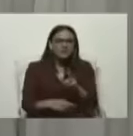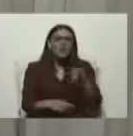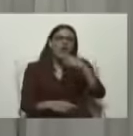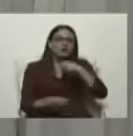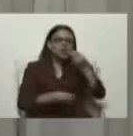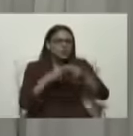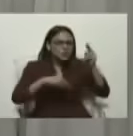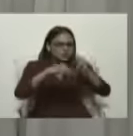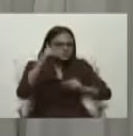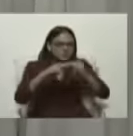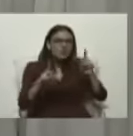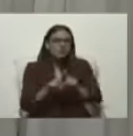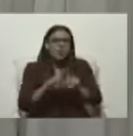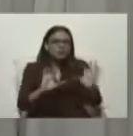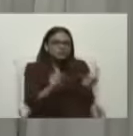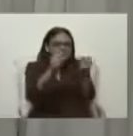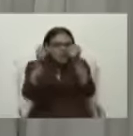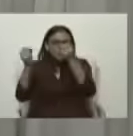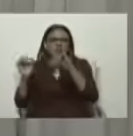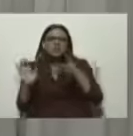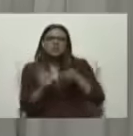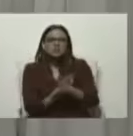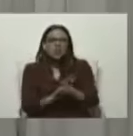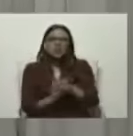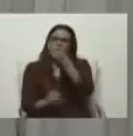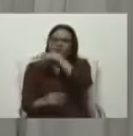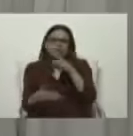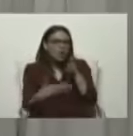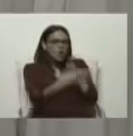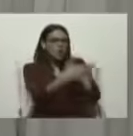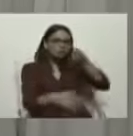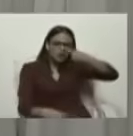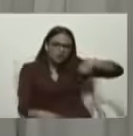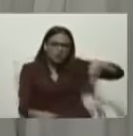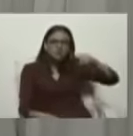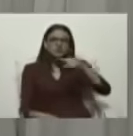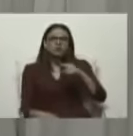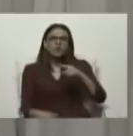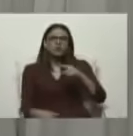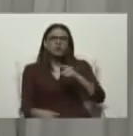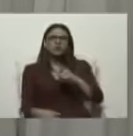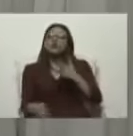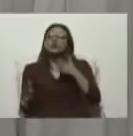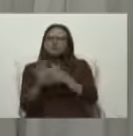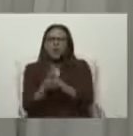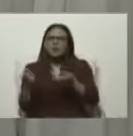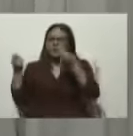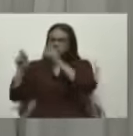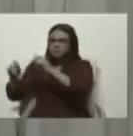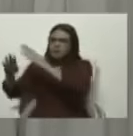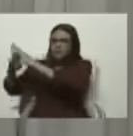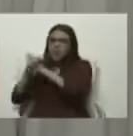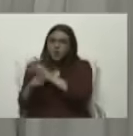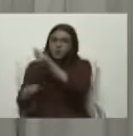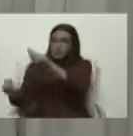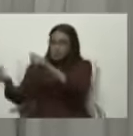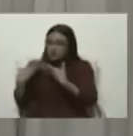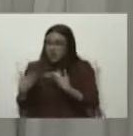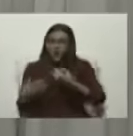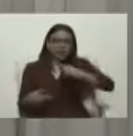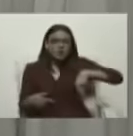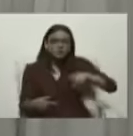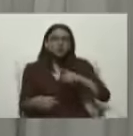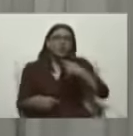curación de la más grave agresión que hemos recibido en forma de sanciones, en forma de bloqueo, pues se ha